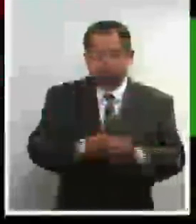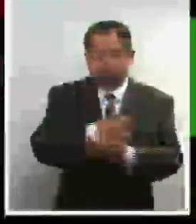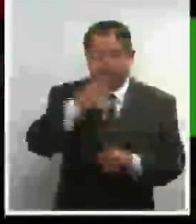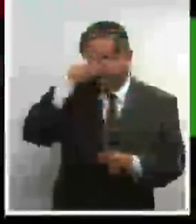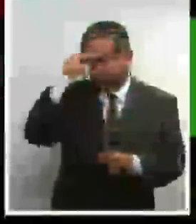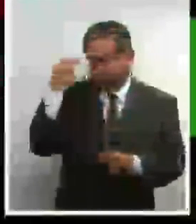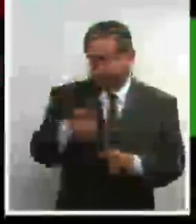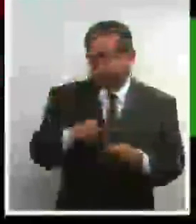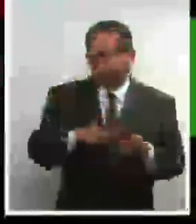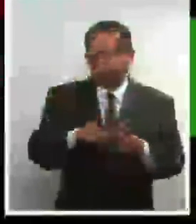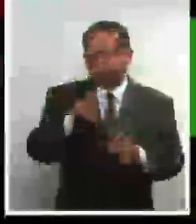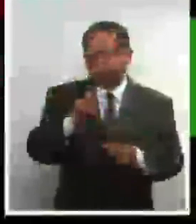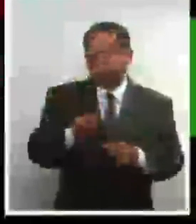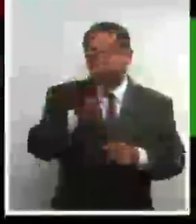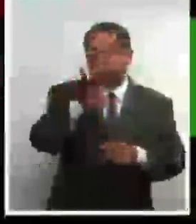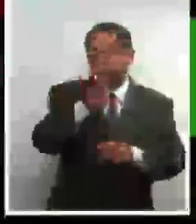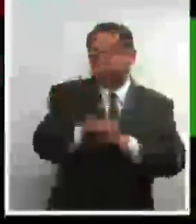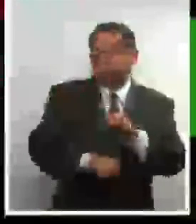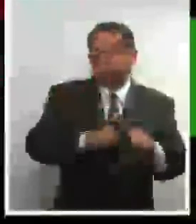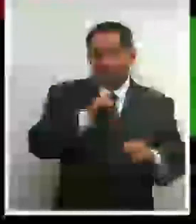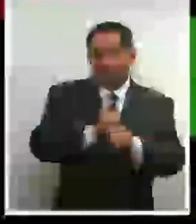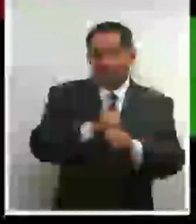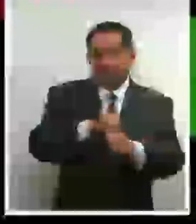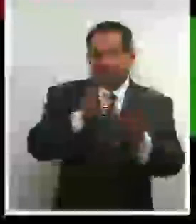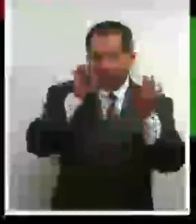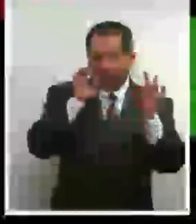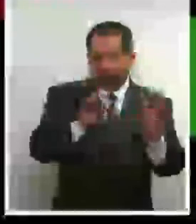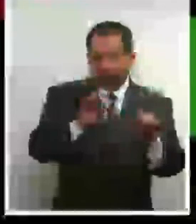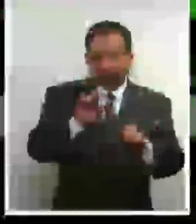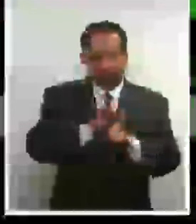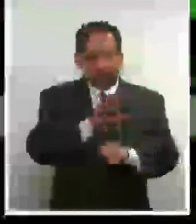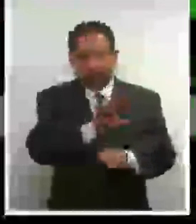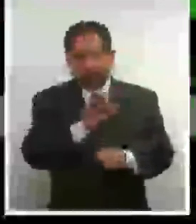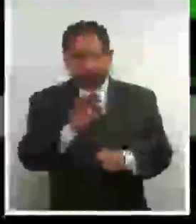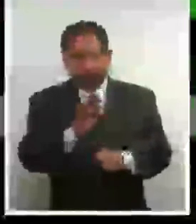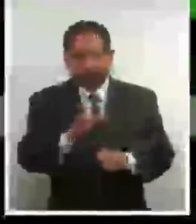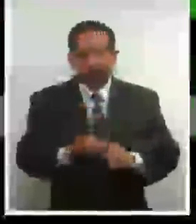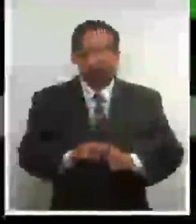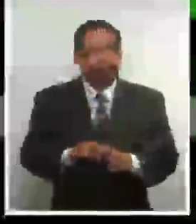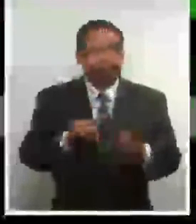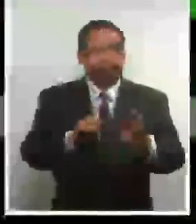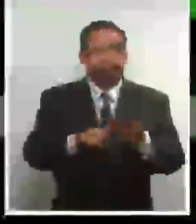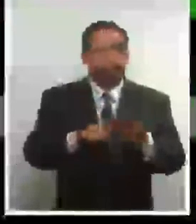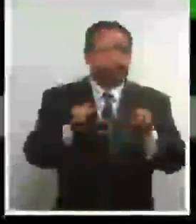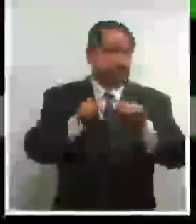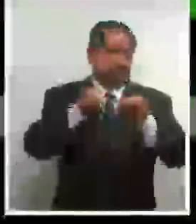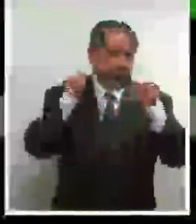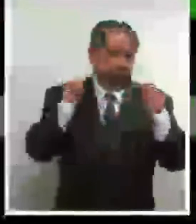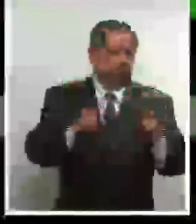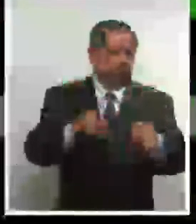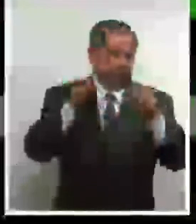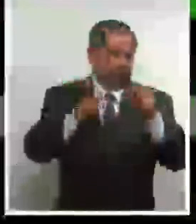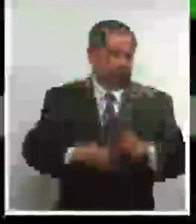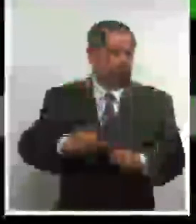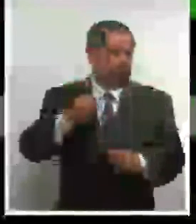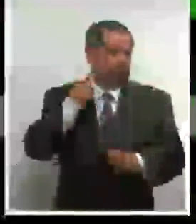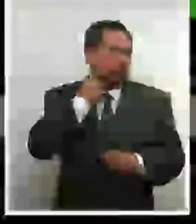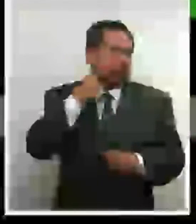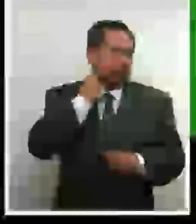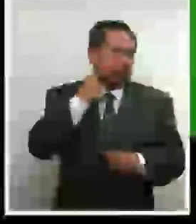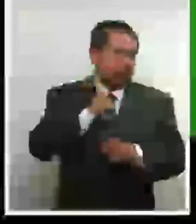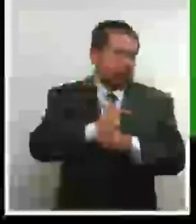mexicana y cuando menos 35 años cumplidos el día de la designación. contar con título profesional